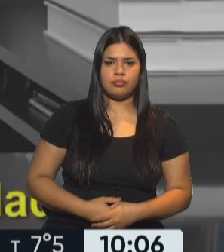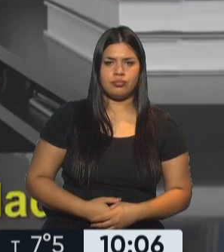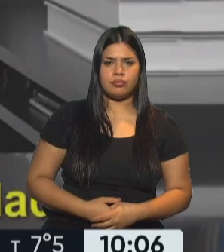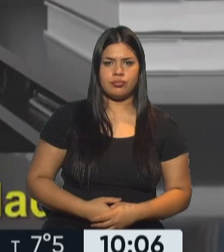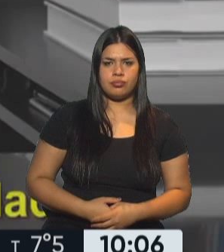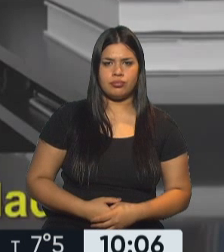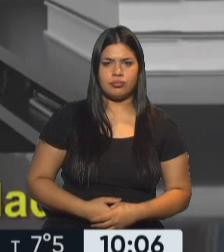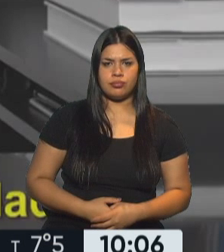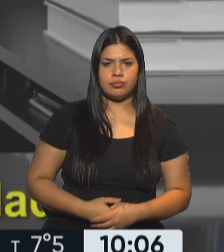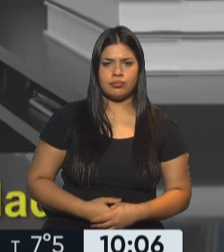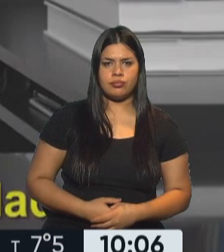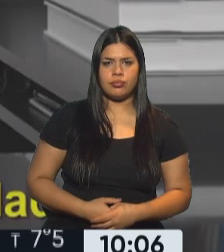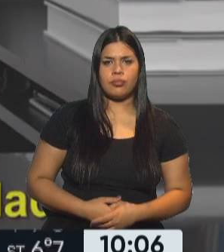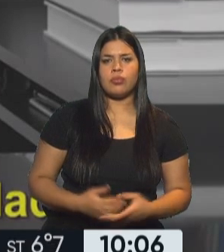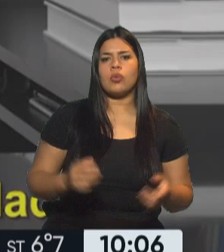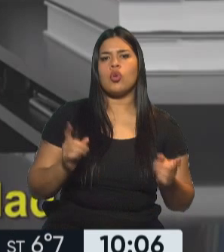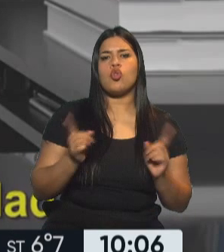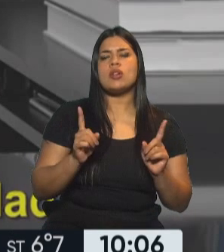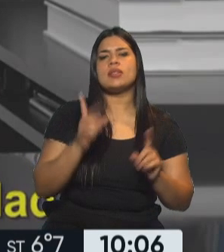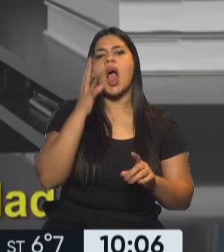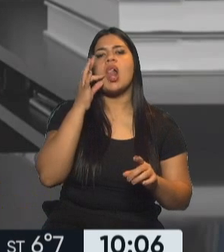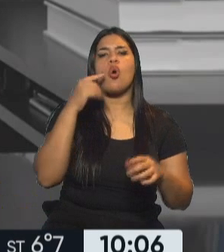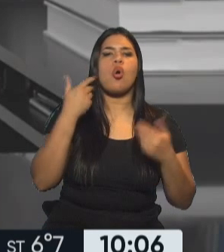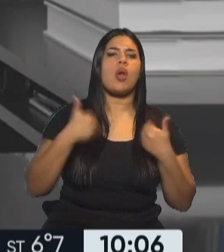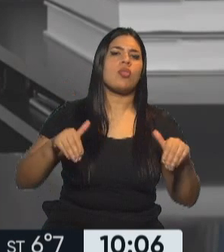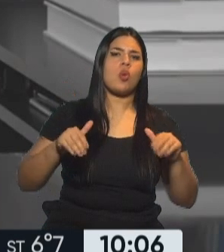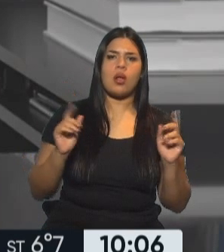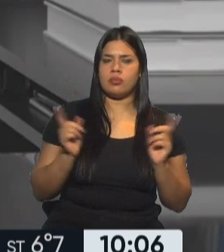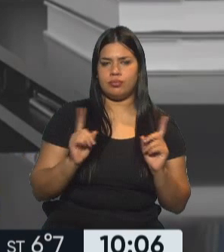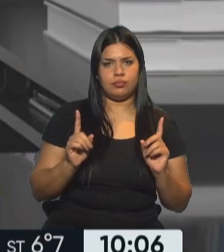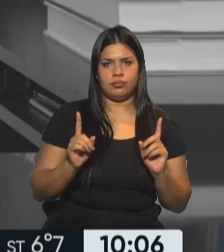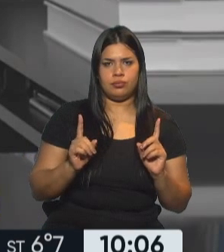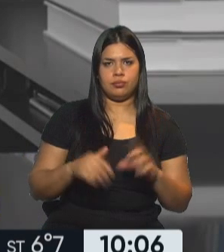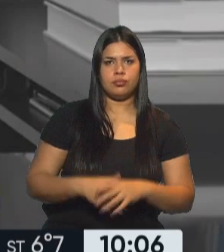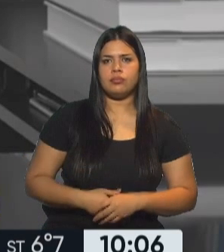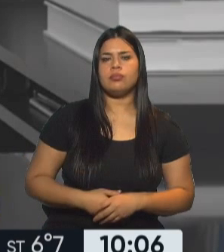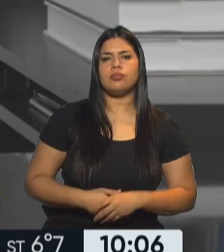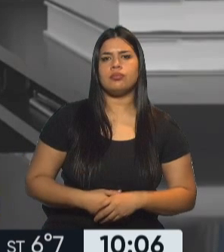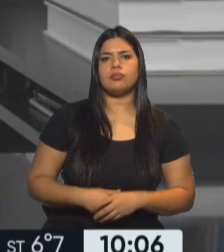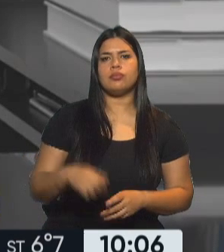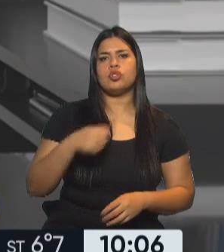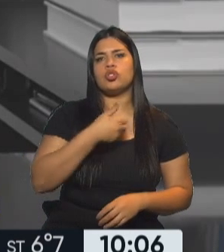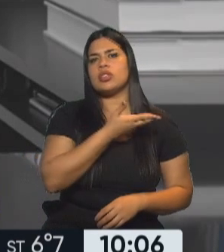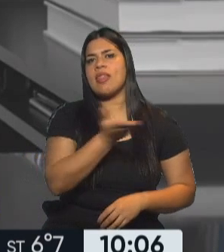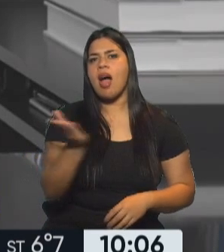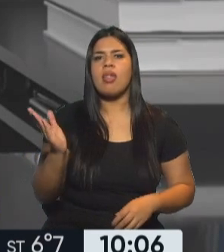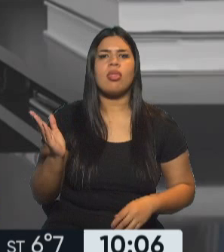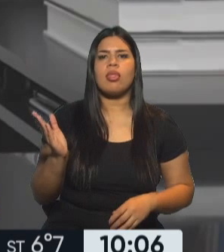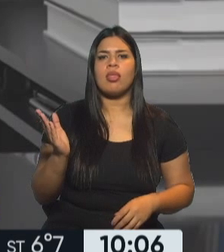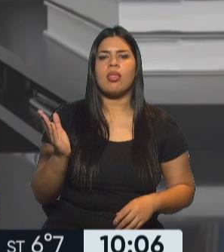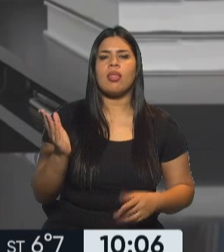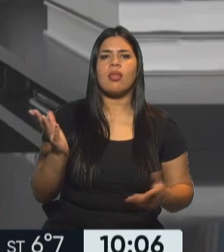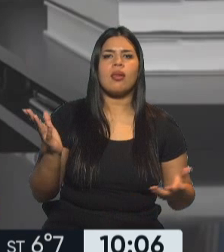No debemos aceptar como natural esta realidad atroz. Nuestra sociedad no puede